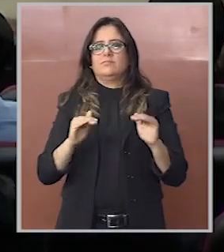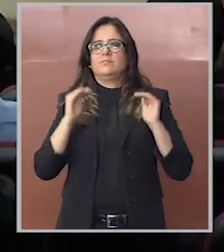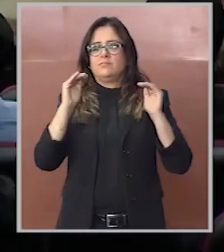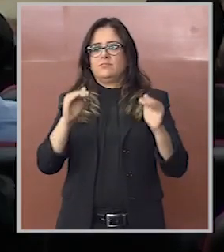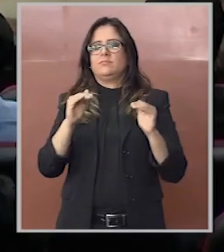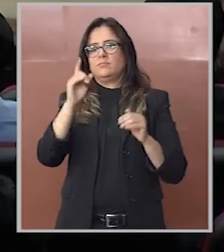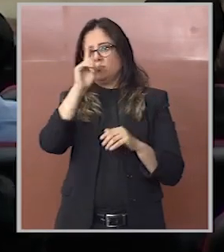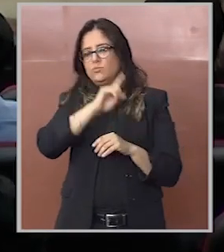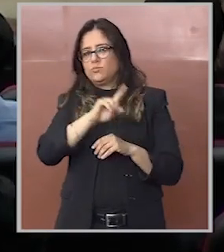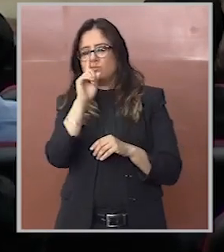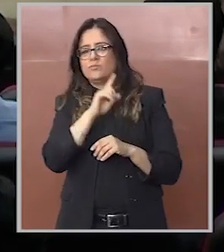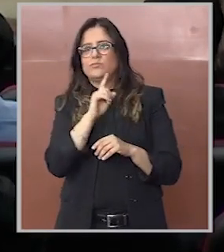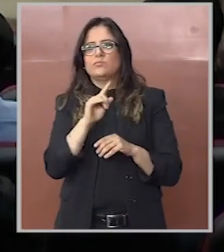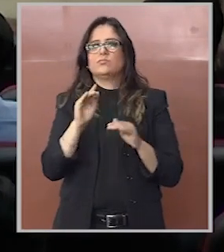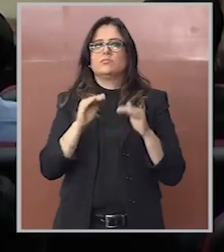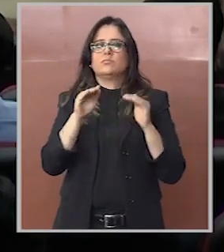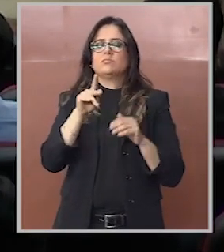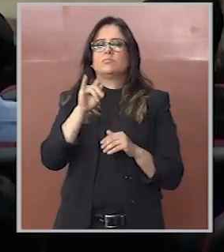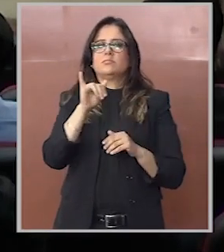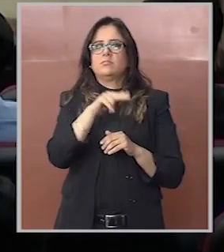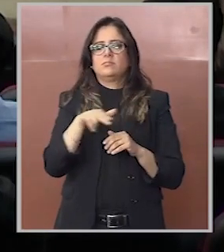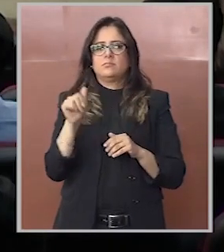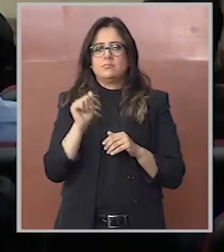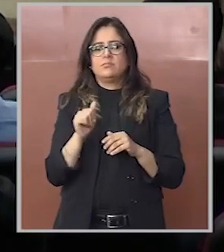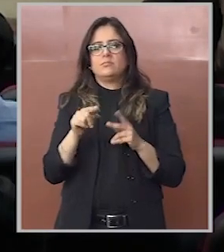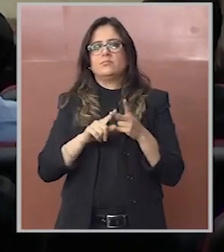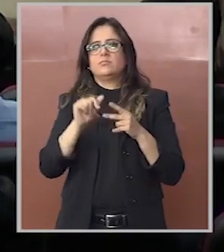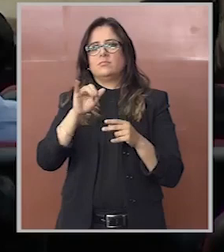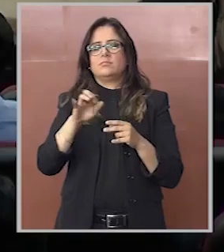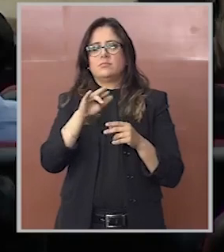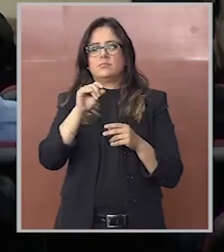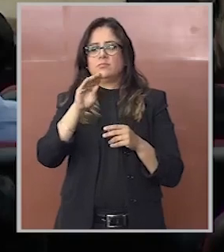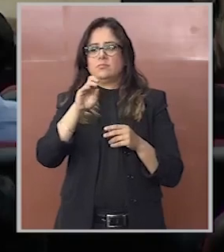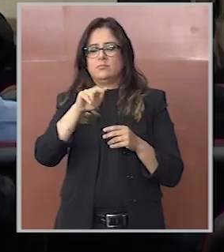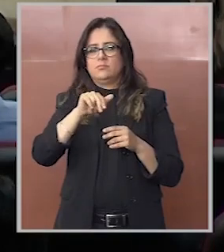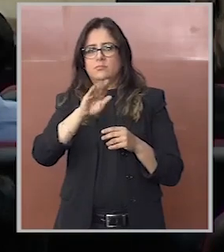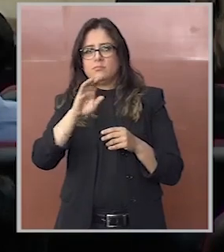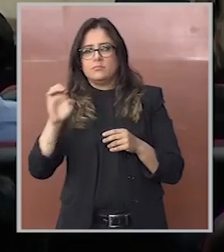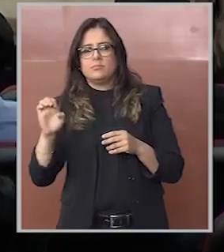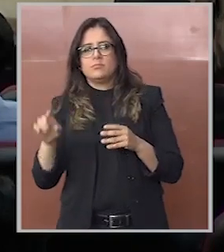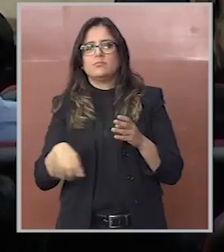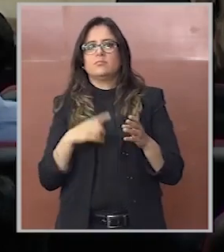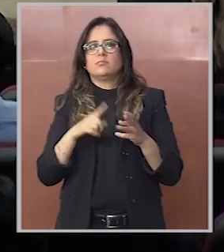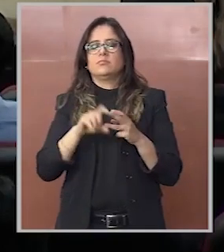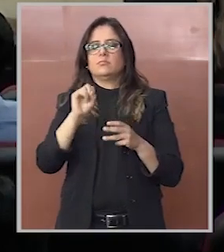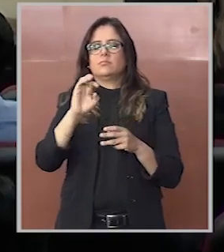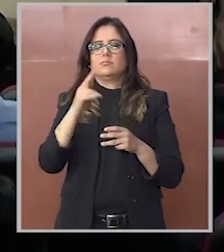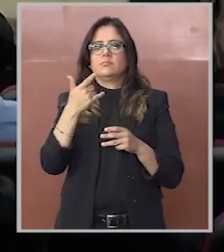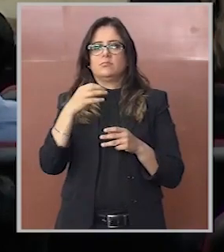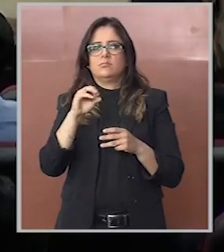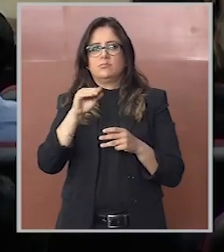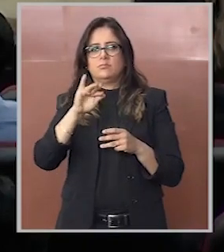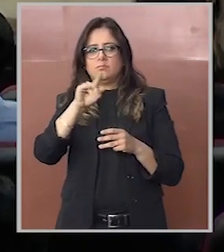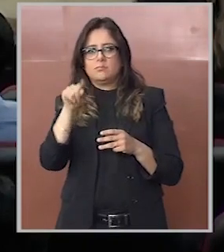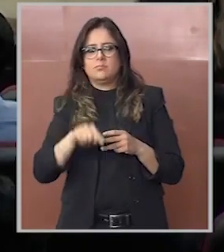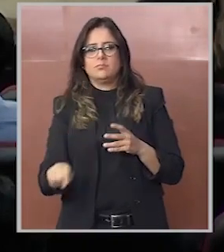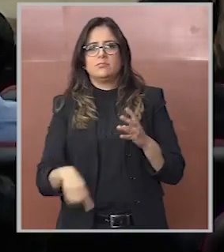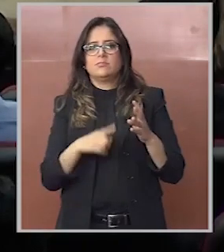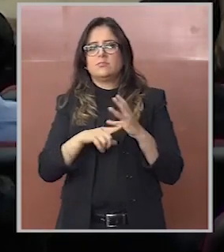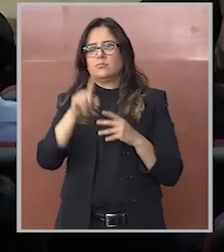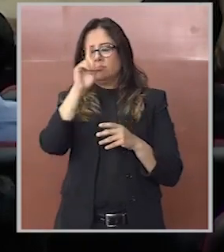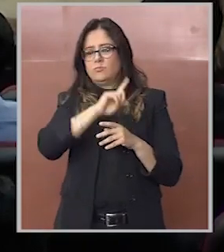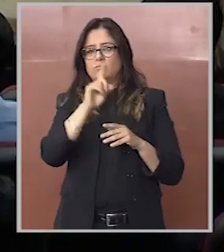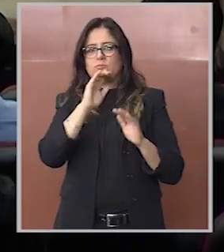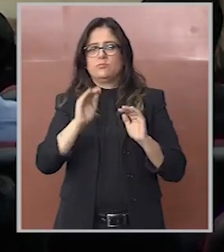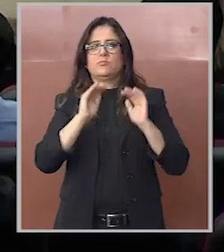Bernabé a Sergio Javier Molina Martínez a la consejera Verónica de jives al consejero Bernardo batis y a la consejera cela